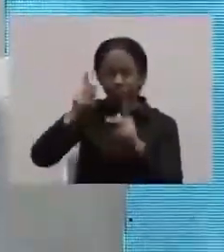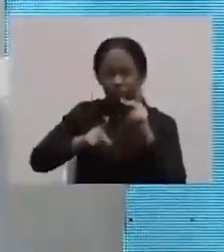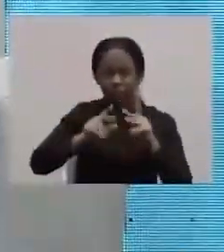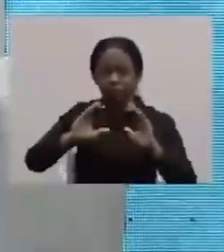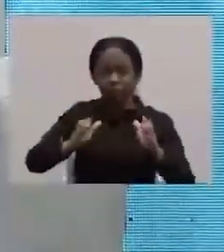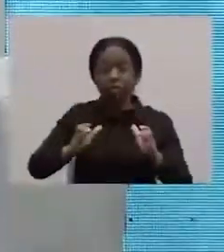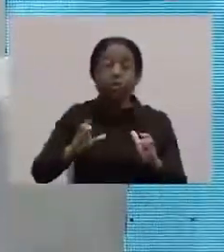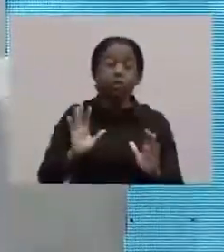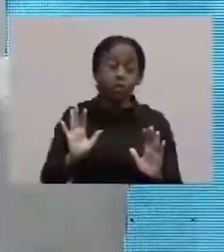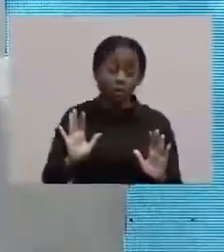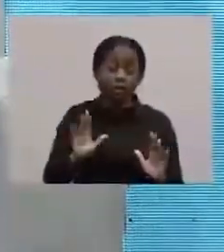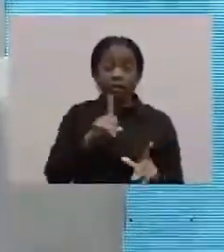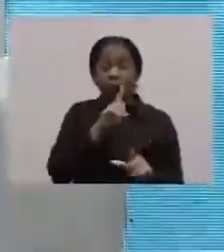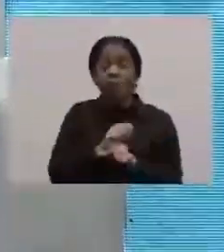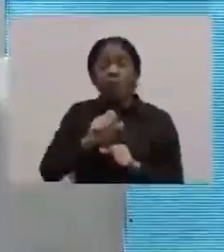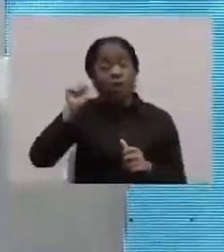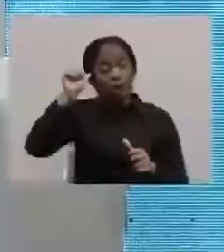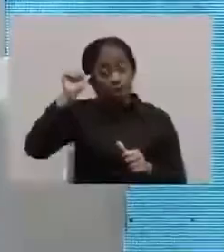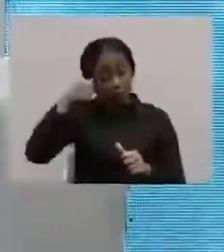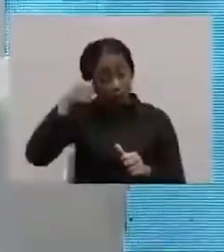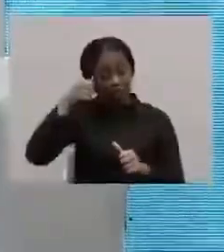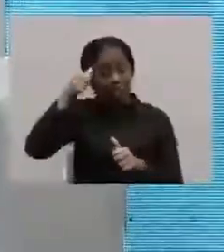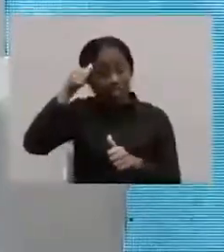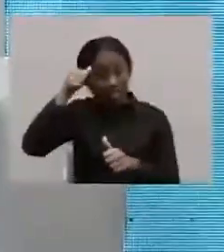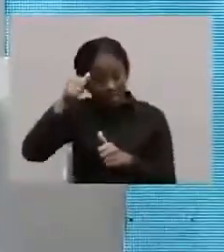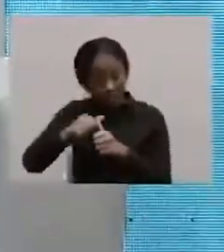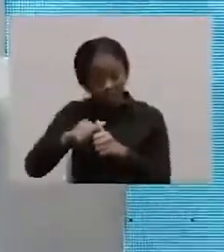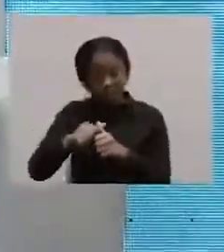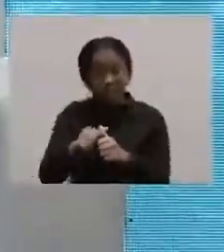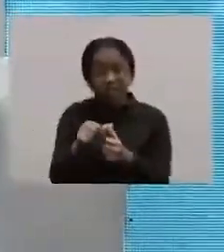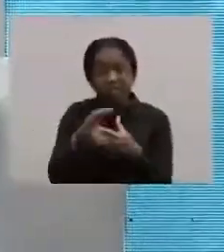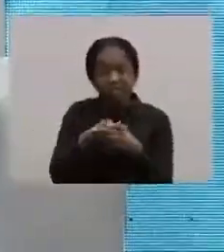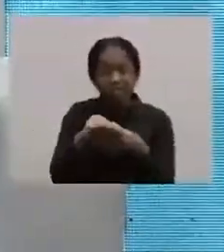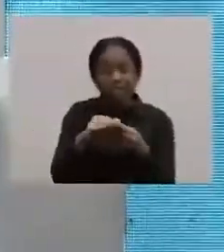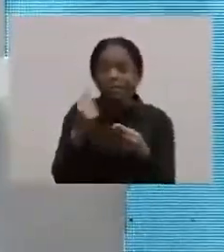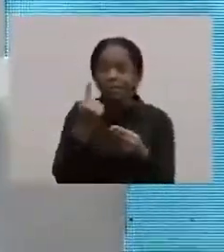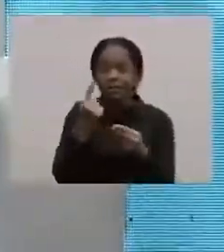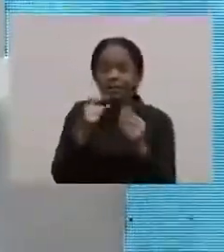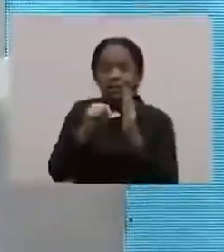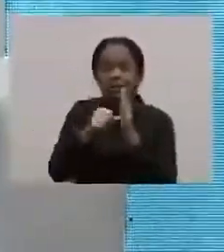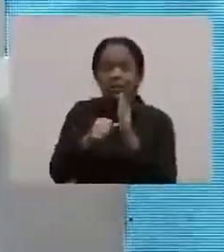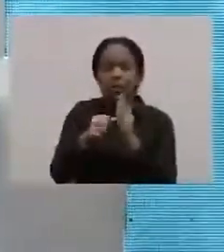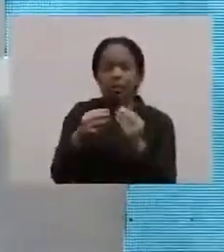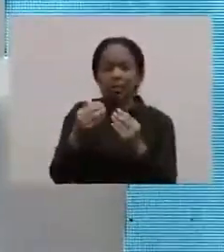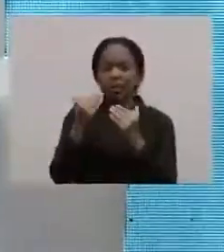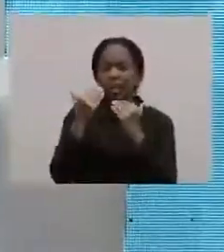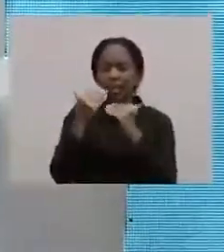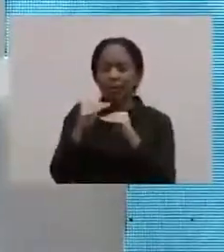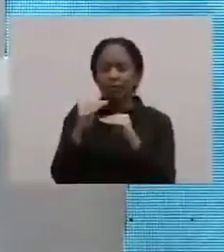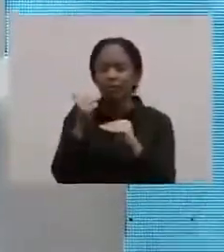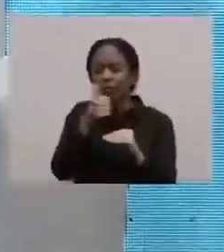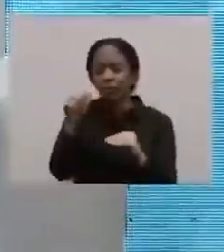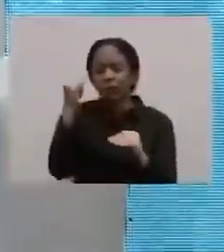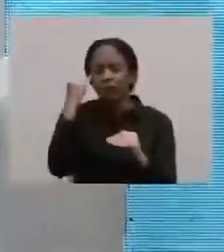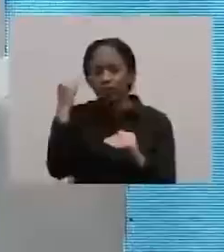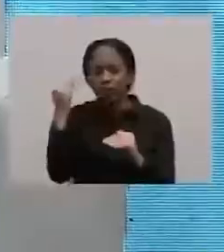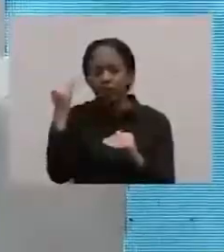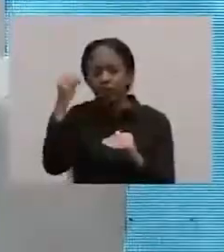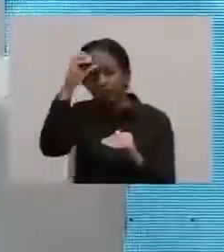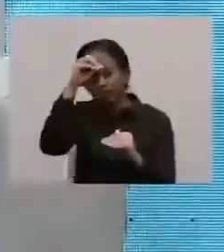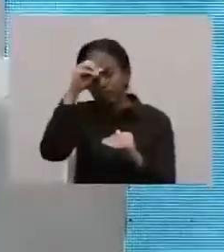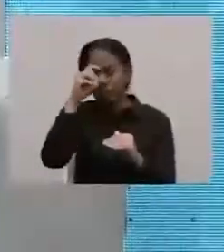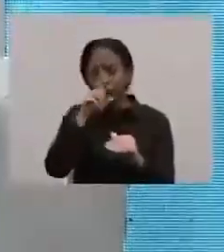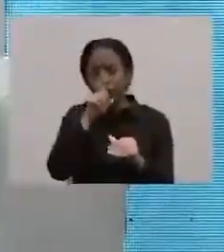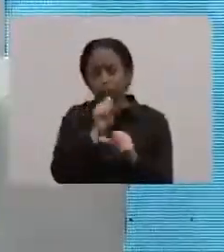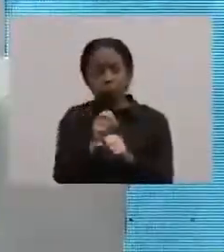que recordar que siempre que se trate de limitar alguna idea, aunque nos parezca que